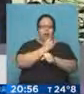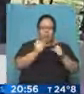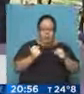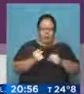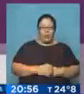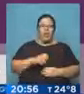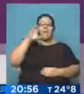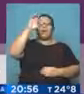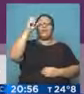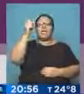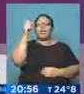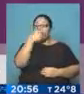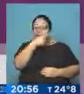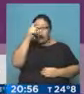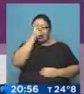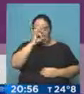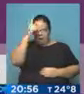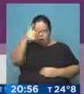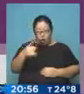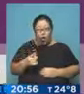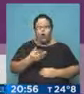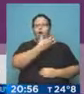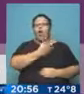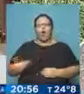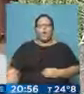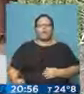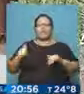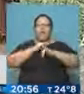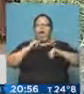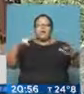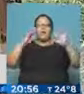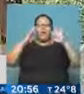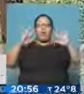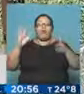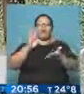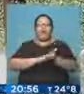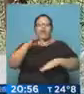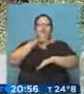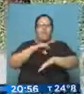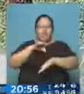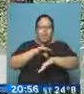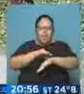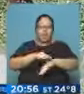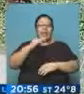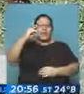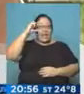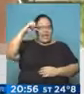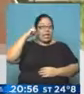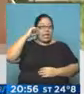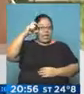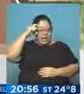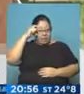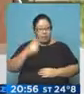en el Chaco, el gobierno provincial declaró la alerta preventivo. Estamos también vigilando la